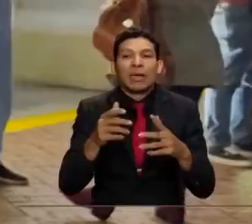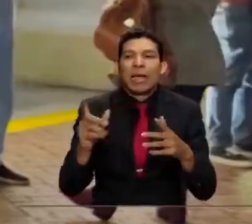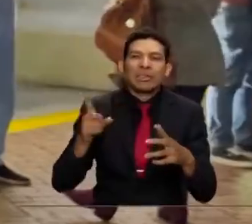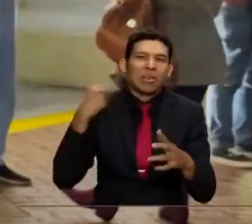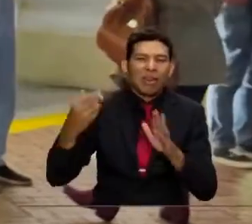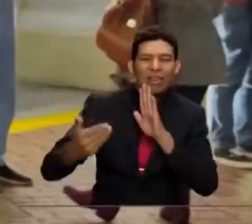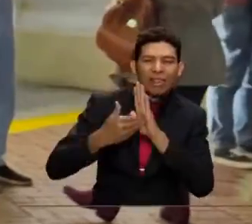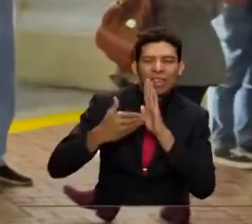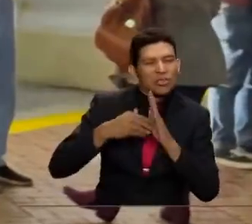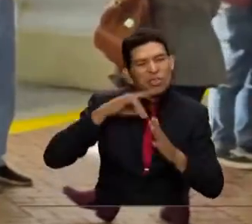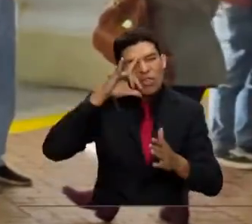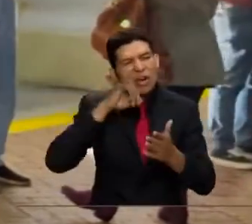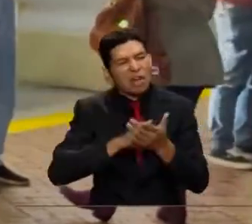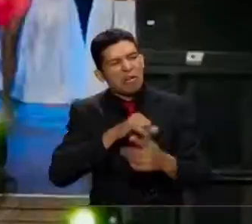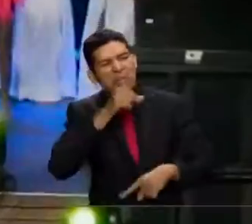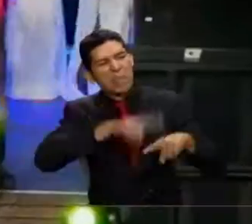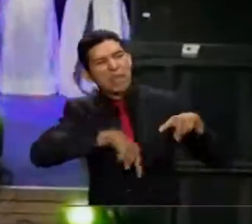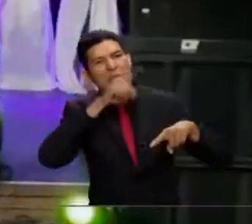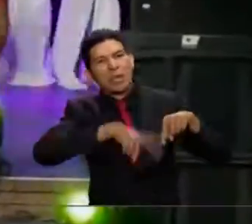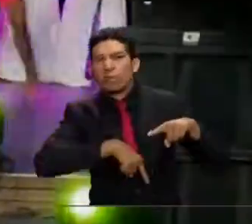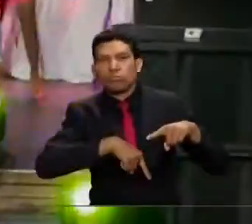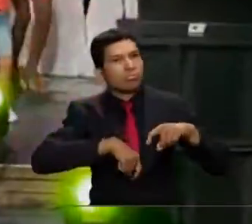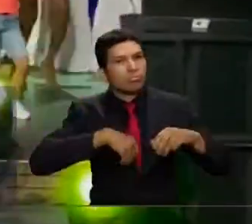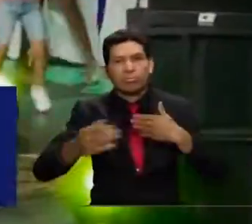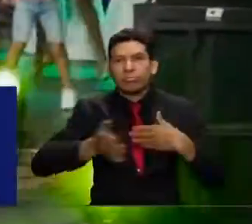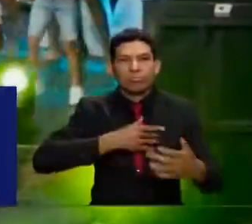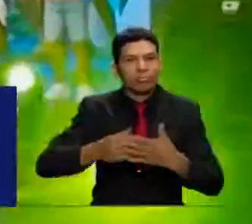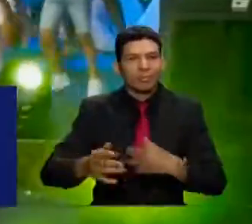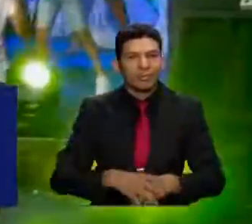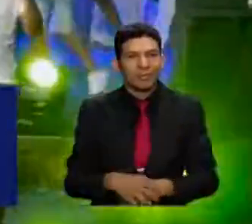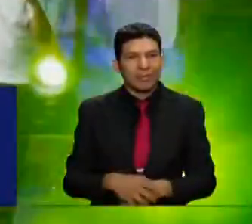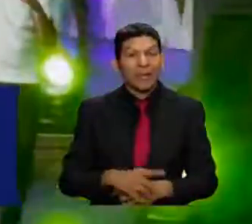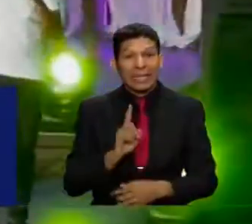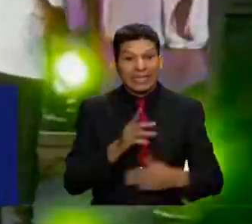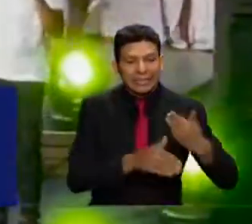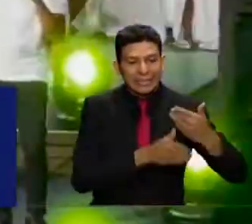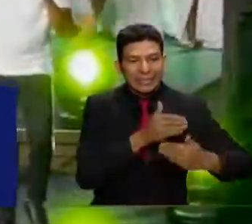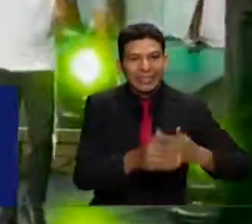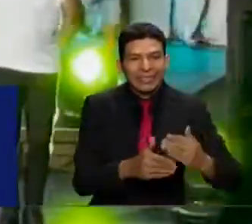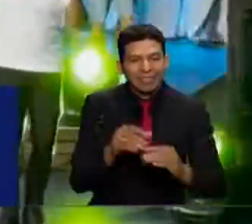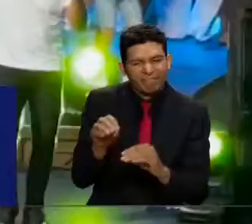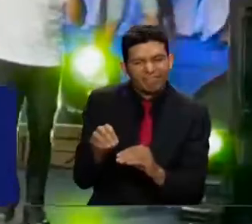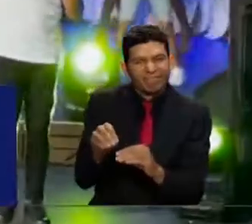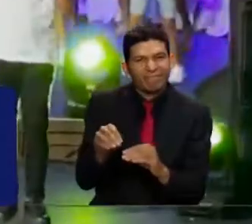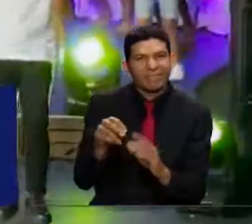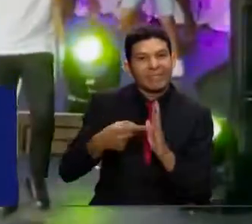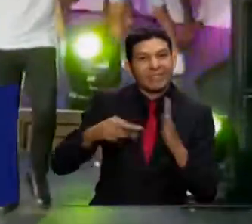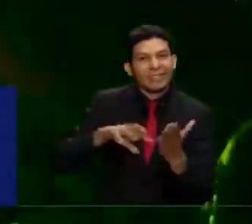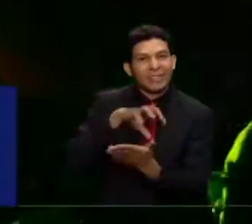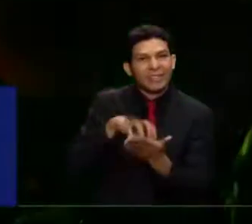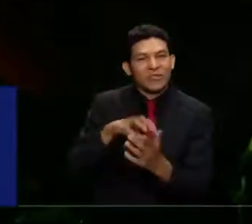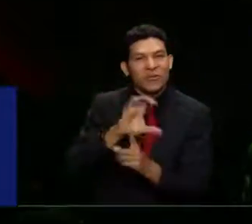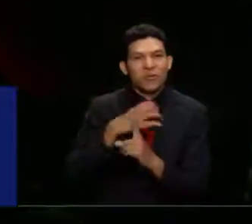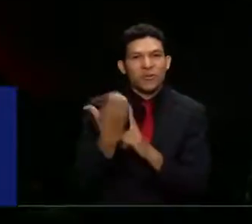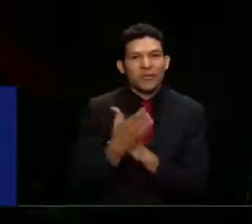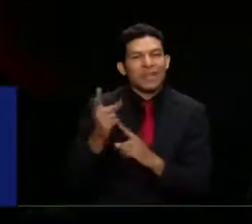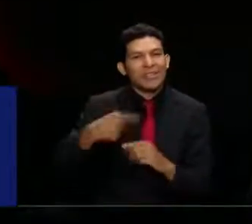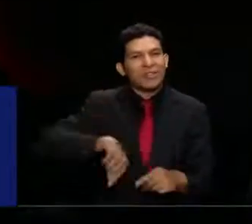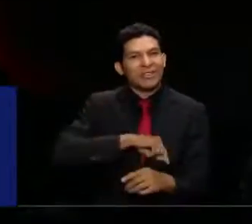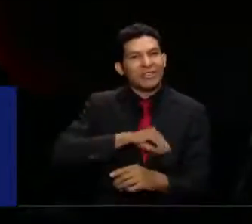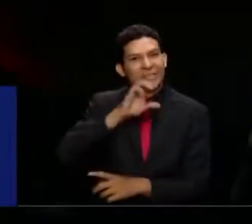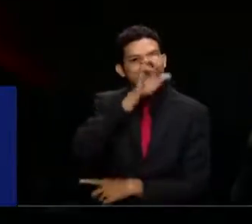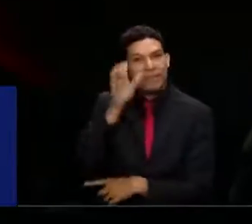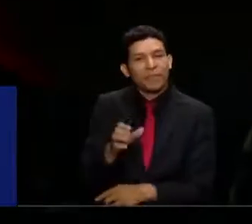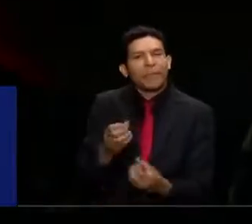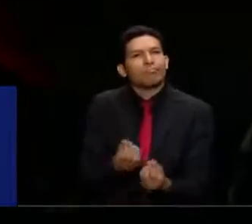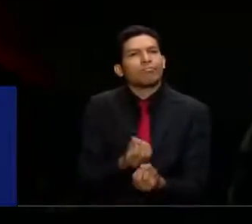mundo piense que no se puede lograr. Con esos procesos de formación, el Tecnocentro Cultural Somos Pacífico quiere ofrecer